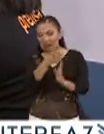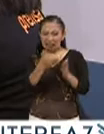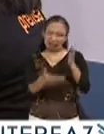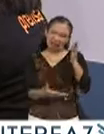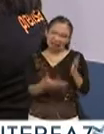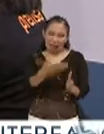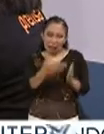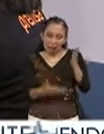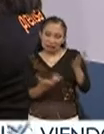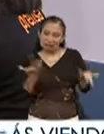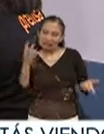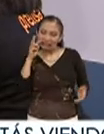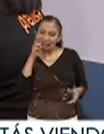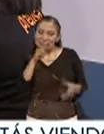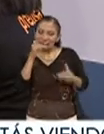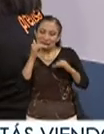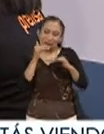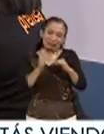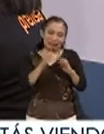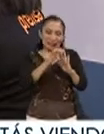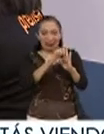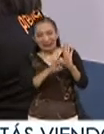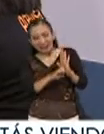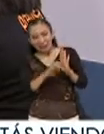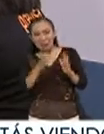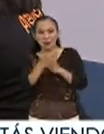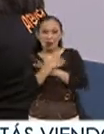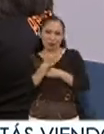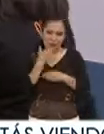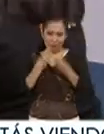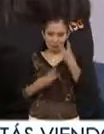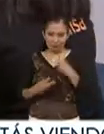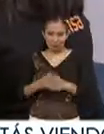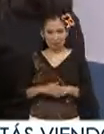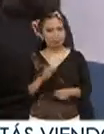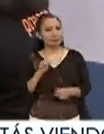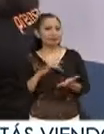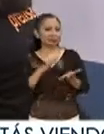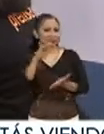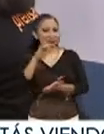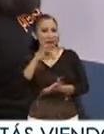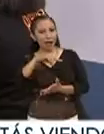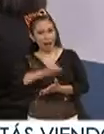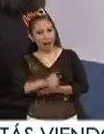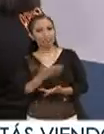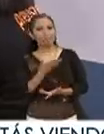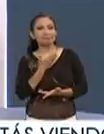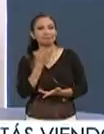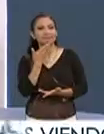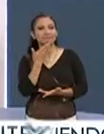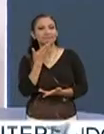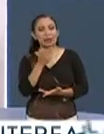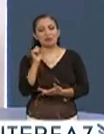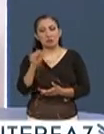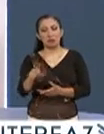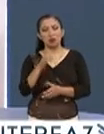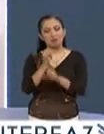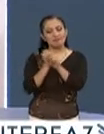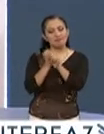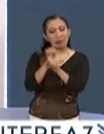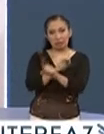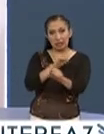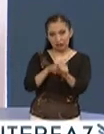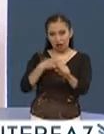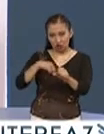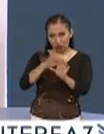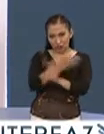pues bordean ahí el límite ético y moral. Berenice, bienvenida. Sí, muchas gracias, Ana Cristina. Bueno, pues justo este reportaje